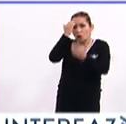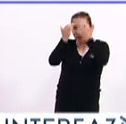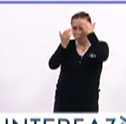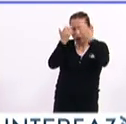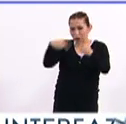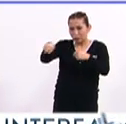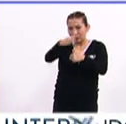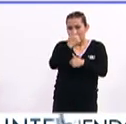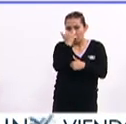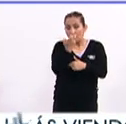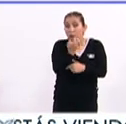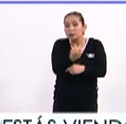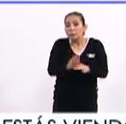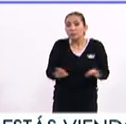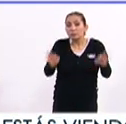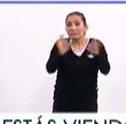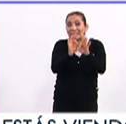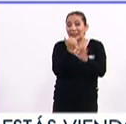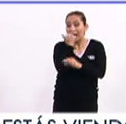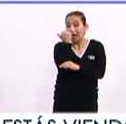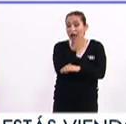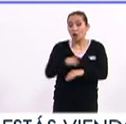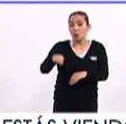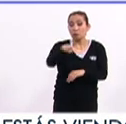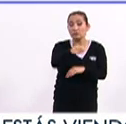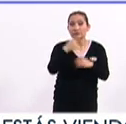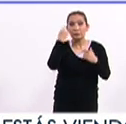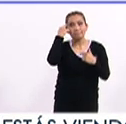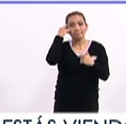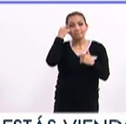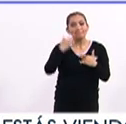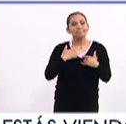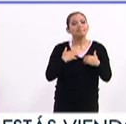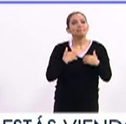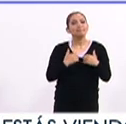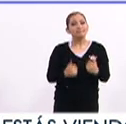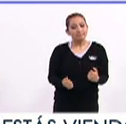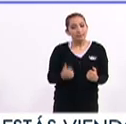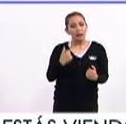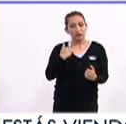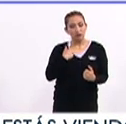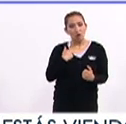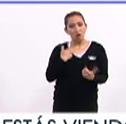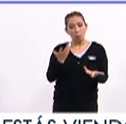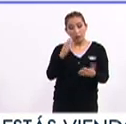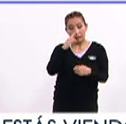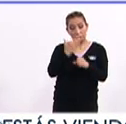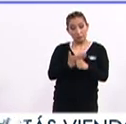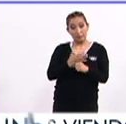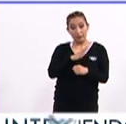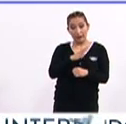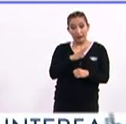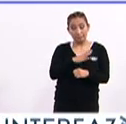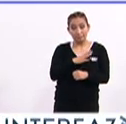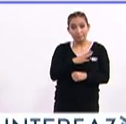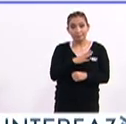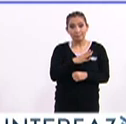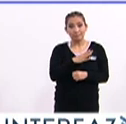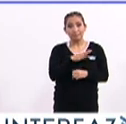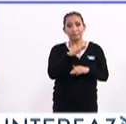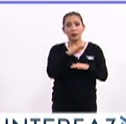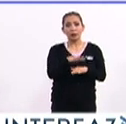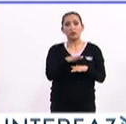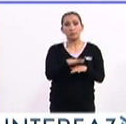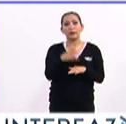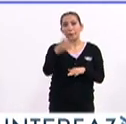este sentido es importante que los alumnos comprendan que tienen una fuerte responsabilidad en lo que tiene